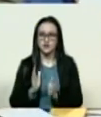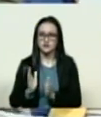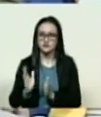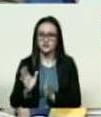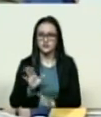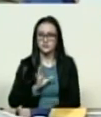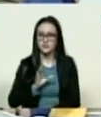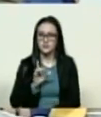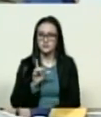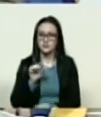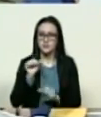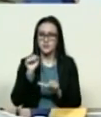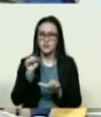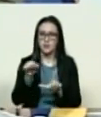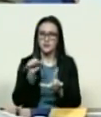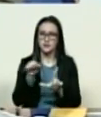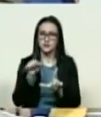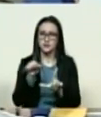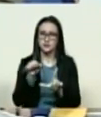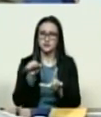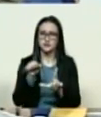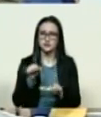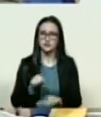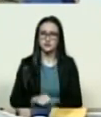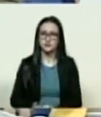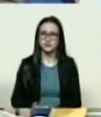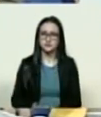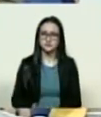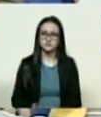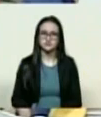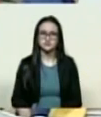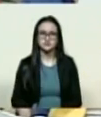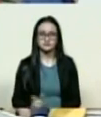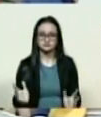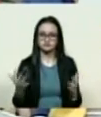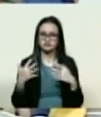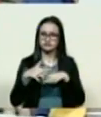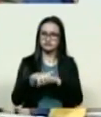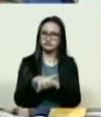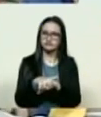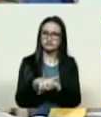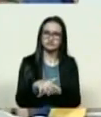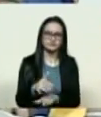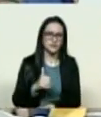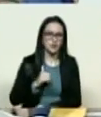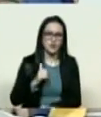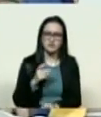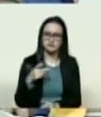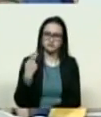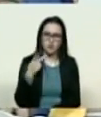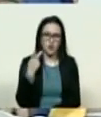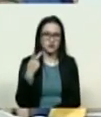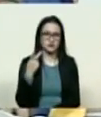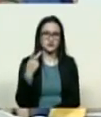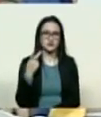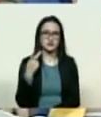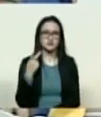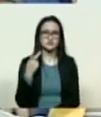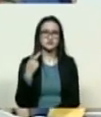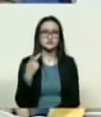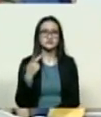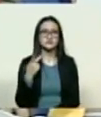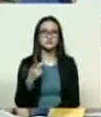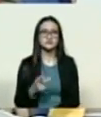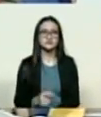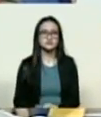Polo Patriótico, y dentro del Gran Polo Patriótico ahí convergen cualquier cantidad de partidos políticos, una buena cantidad de partidos